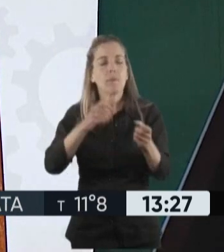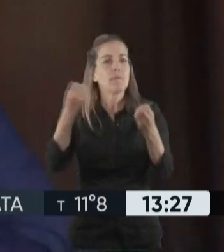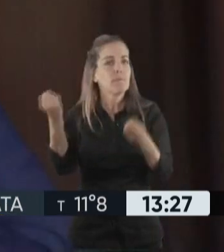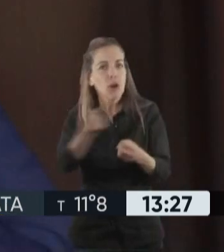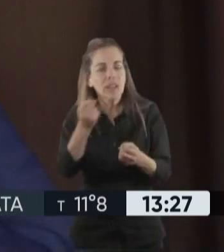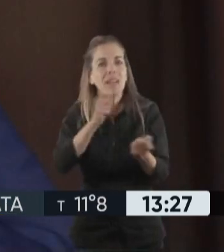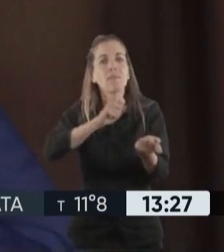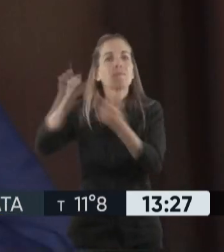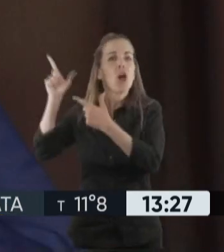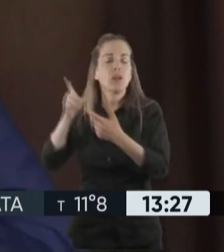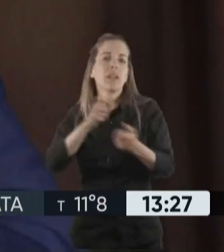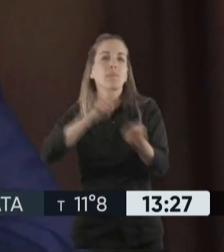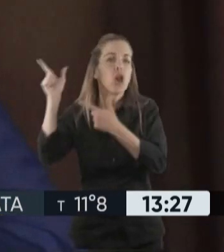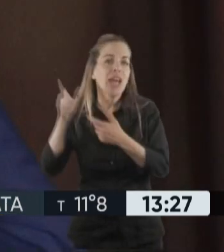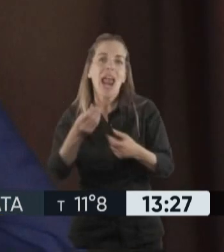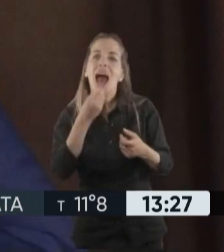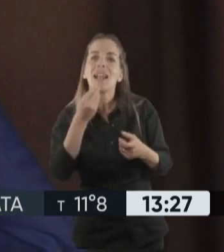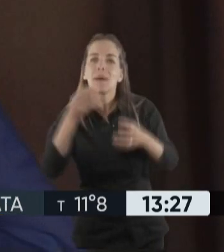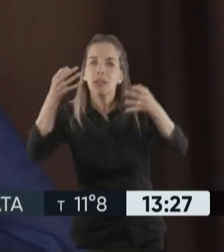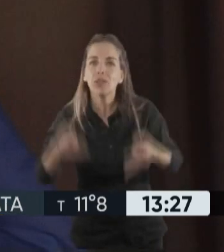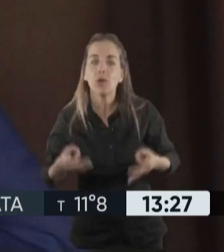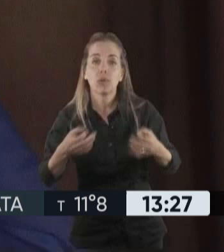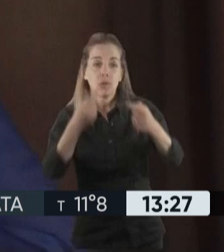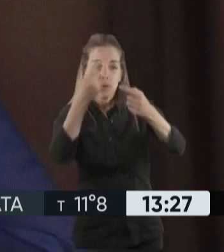alimentos. Y todo eso lo hicimos